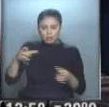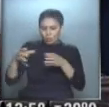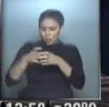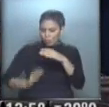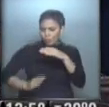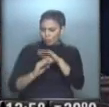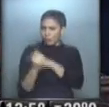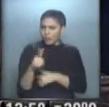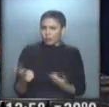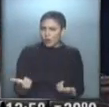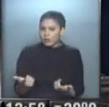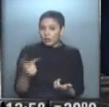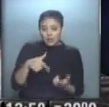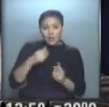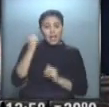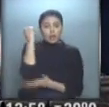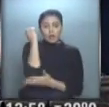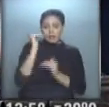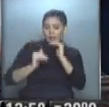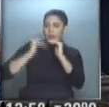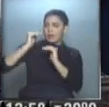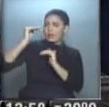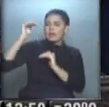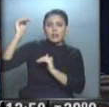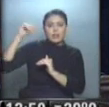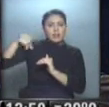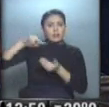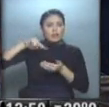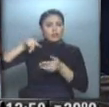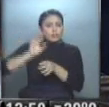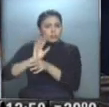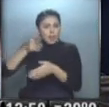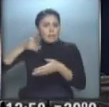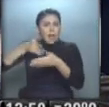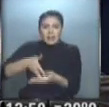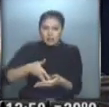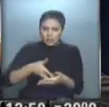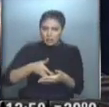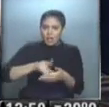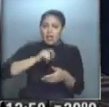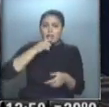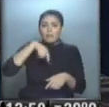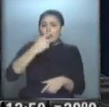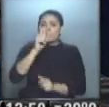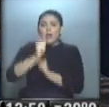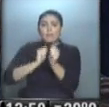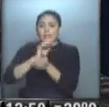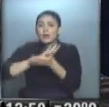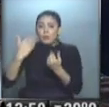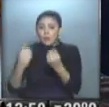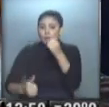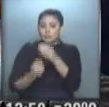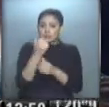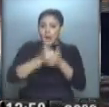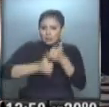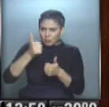monopolio? ¿Estas economías de escala no constituyen barreras de entrada para nuevos participantes en el mercado?